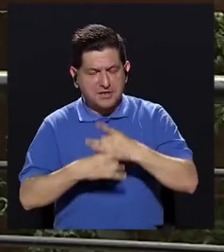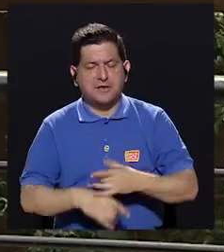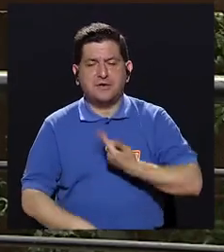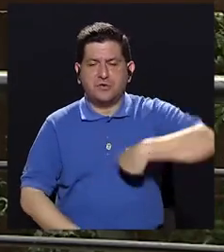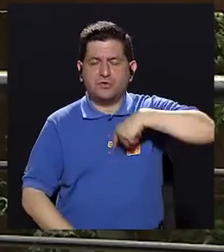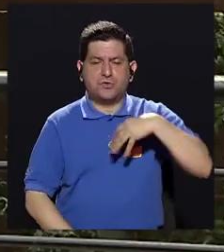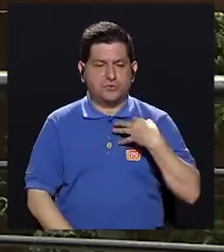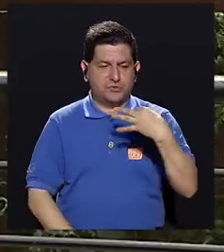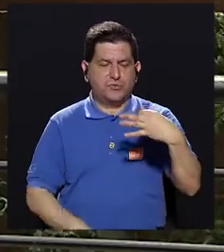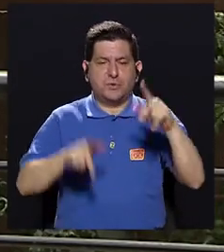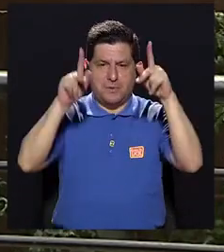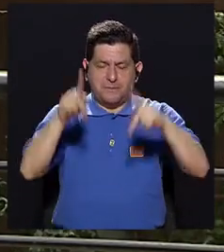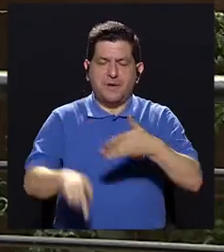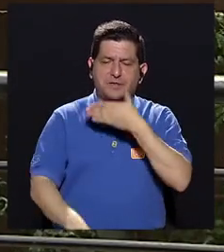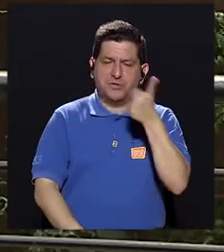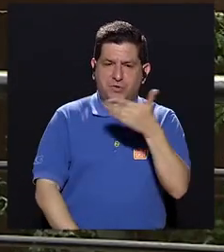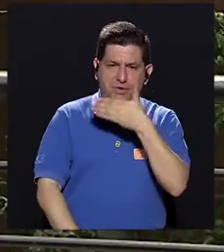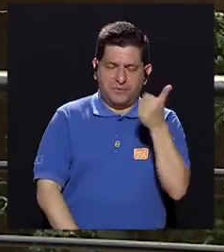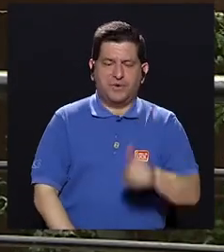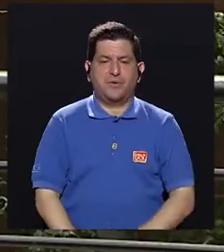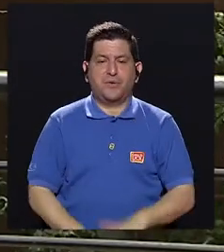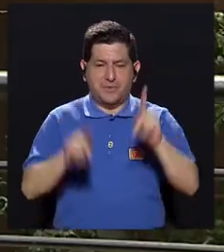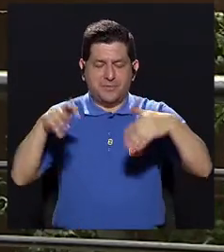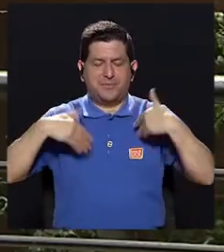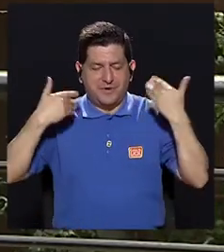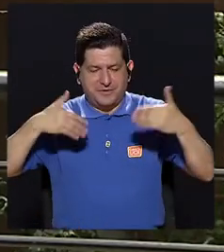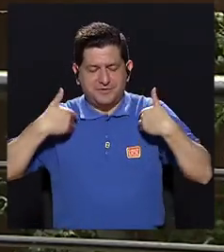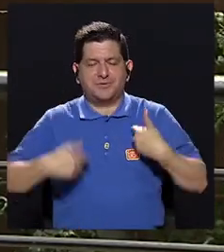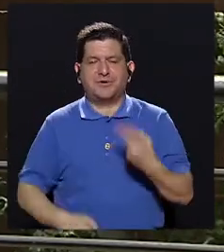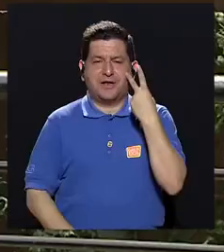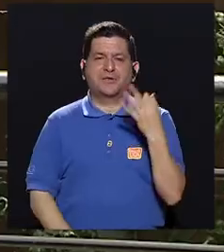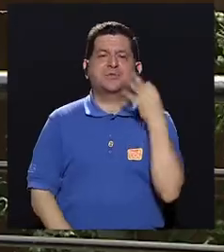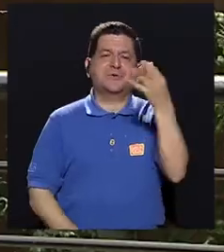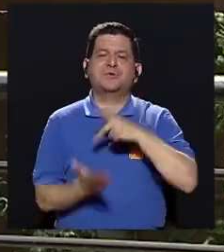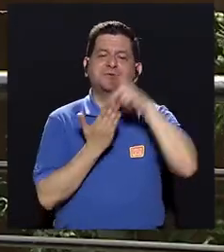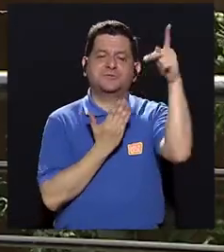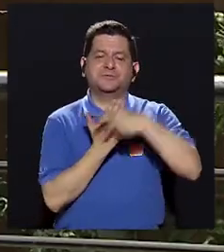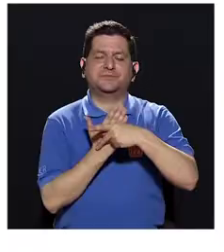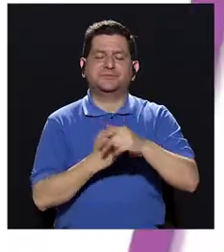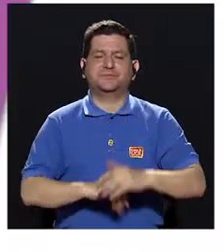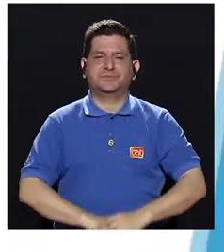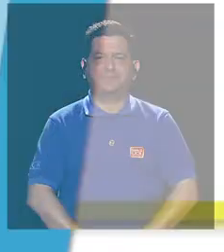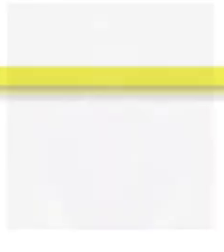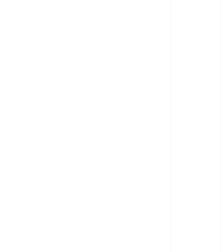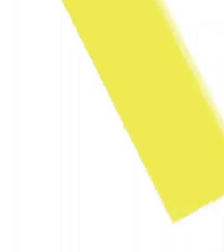que seamos cada día personas mejores, personas felices. Hasta la próxima.